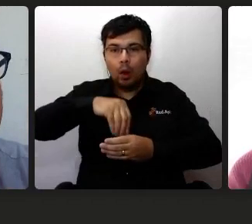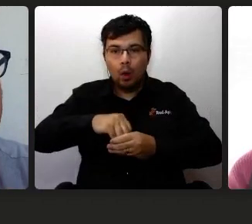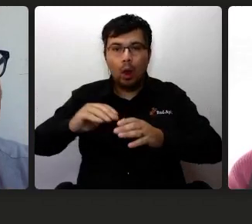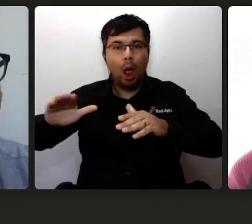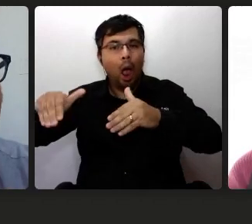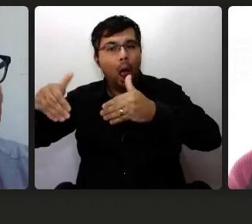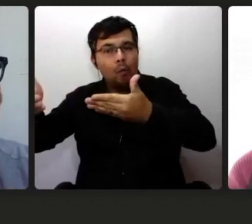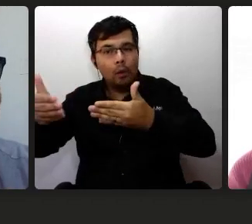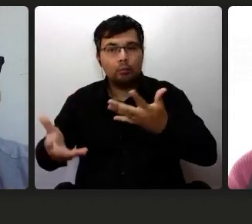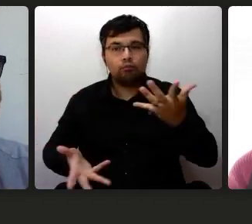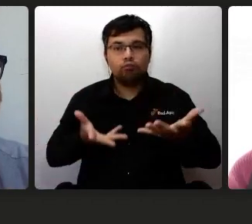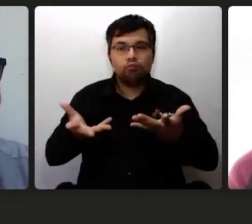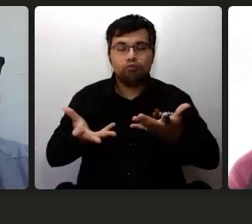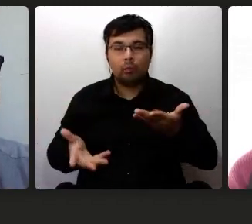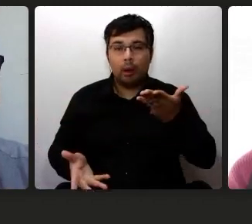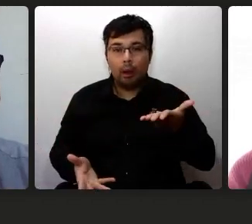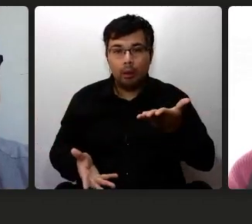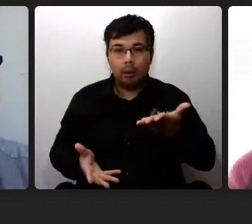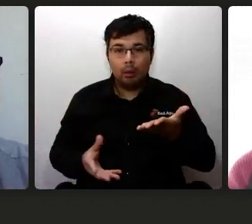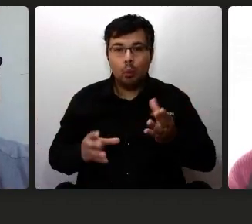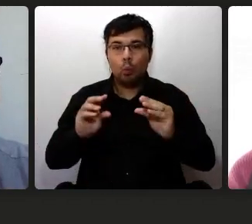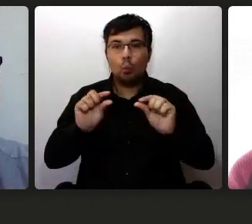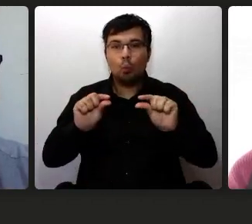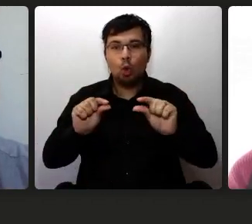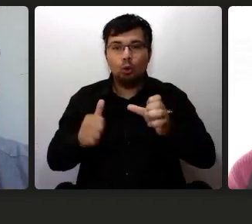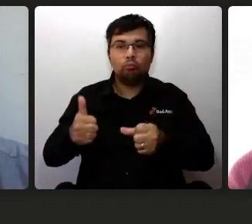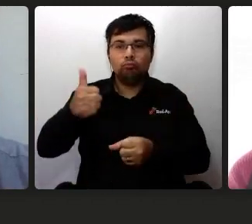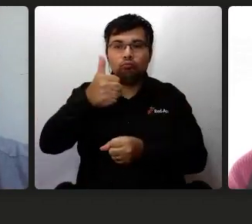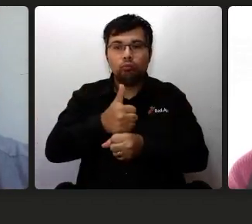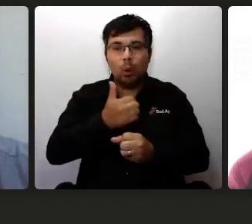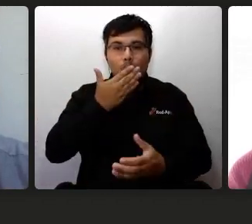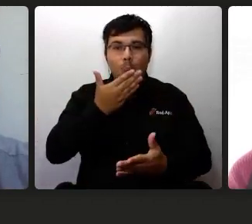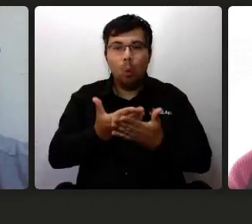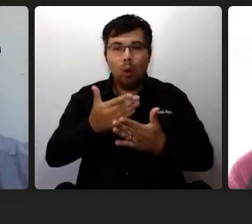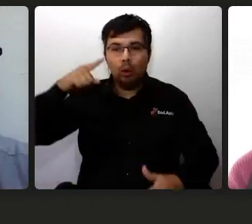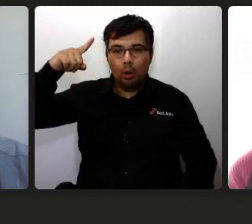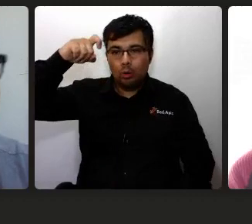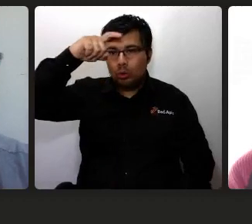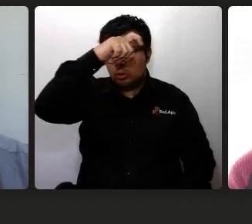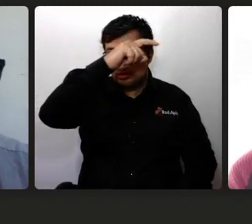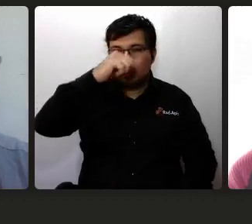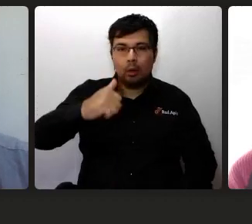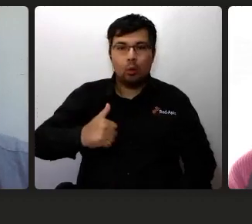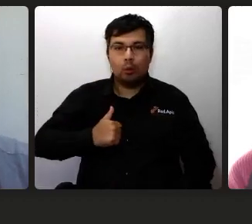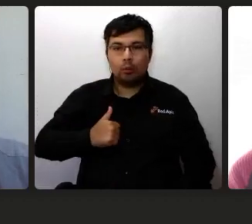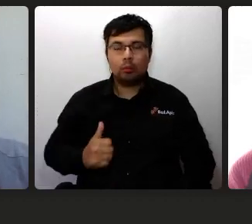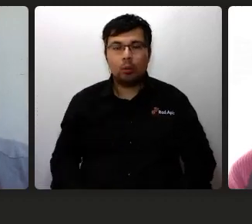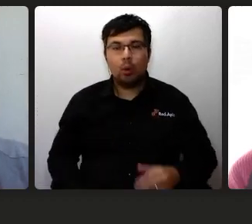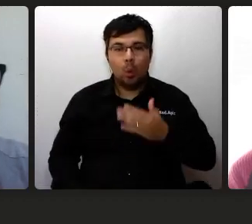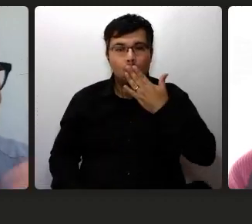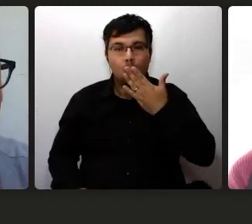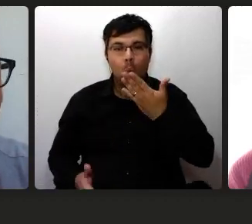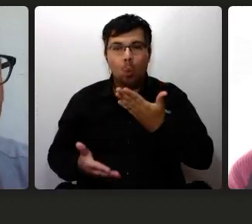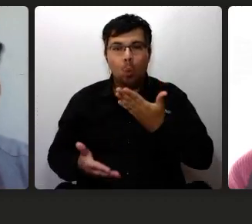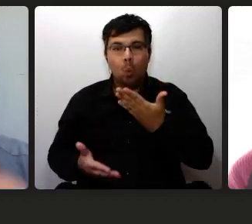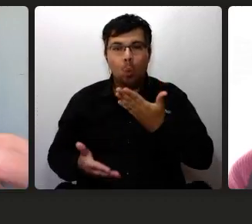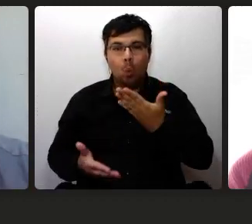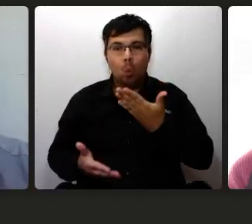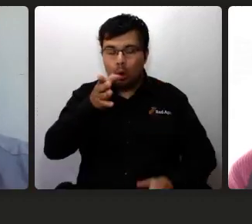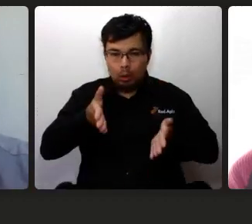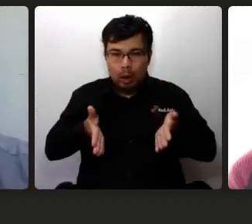afuera, vino para instalarse. Y un poco lo que nos comenta Patricia, cuando son difíciles de llevar a la práctica, cuando no somos nativos